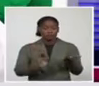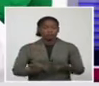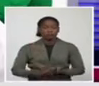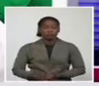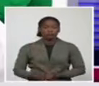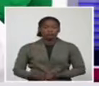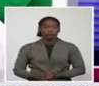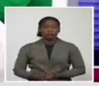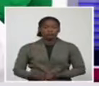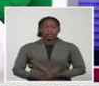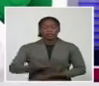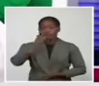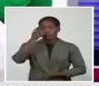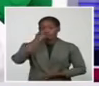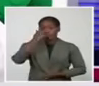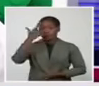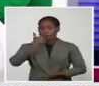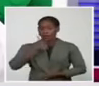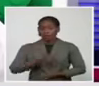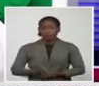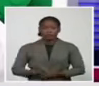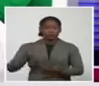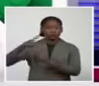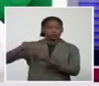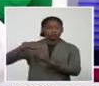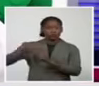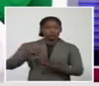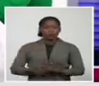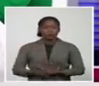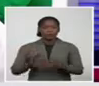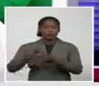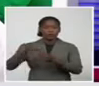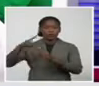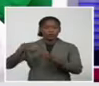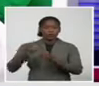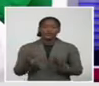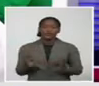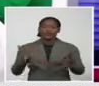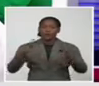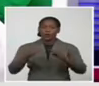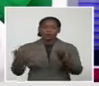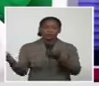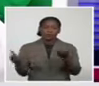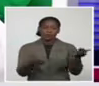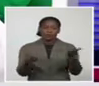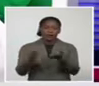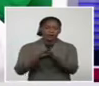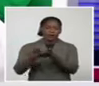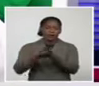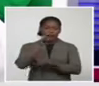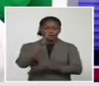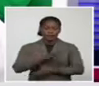Guantánamo no reportan casos pediátricos y ya se acumulan en Cuba